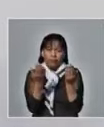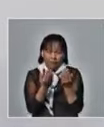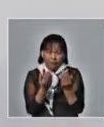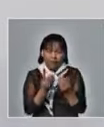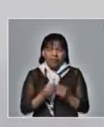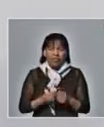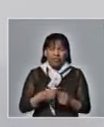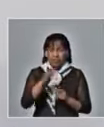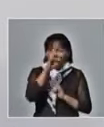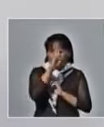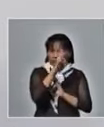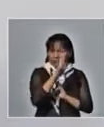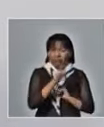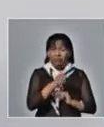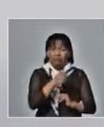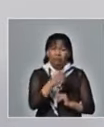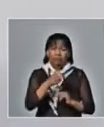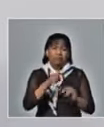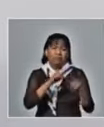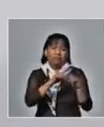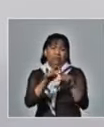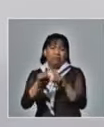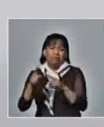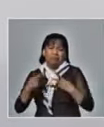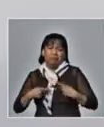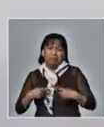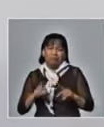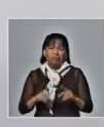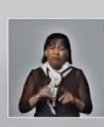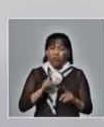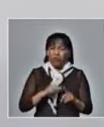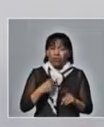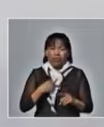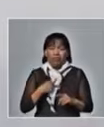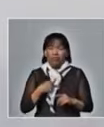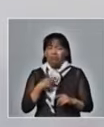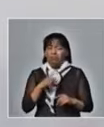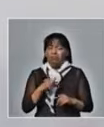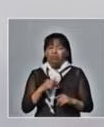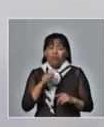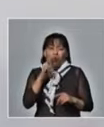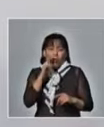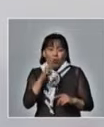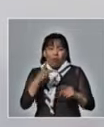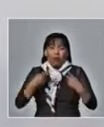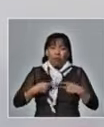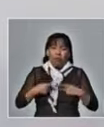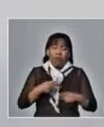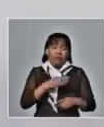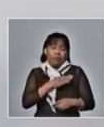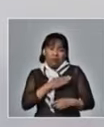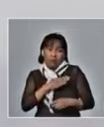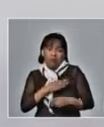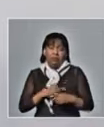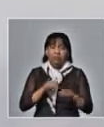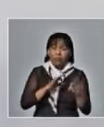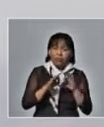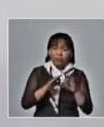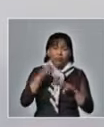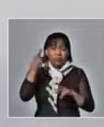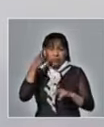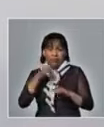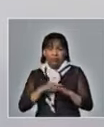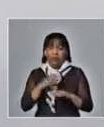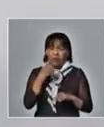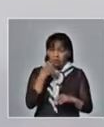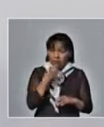estrictamente respetuosos de la diversidad. Porque yo no veo preferencias, yo únicamente veo gente buena queriendo trabajar por Puebla. Y por eso,